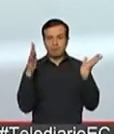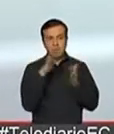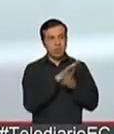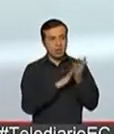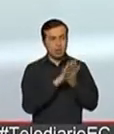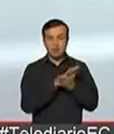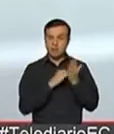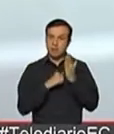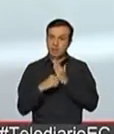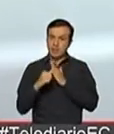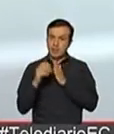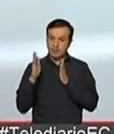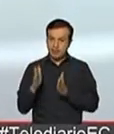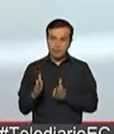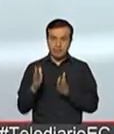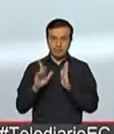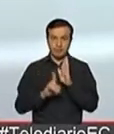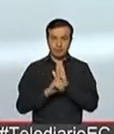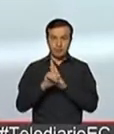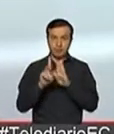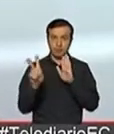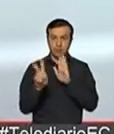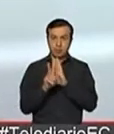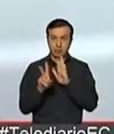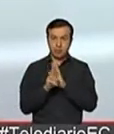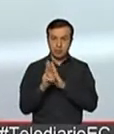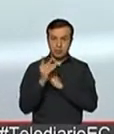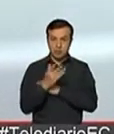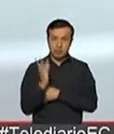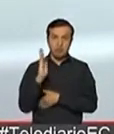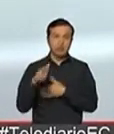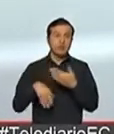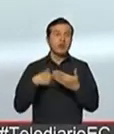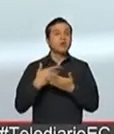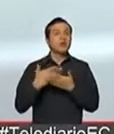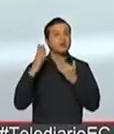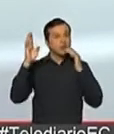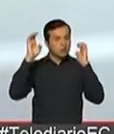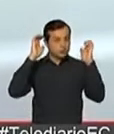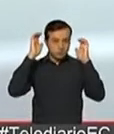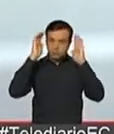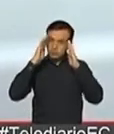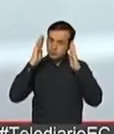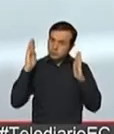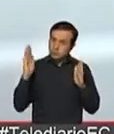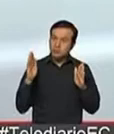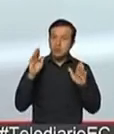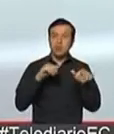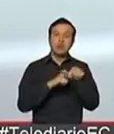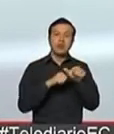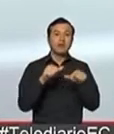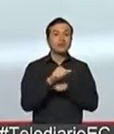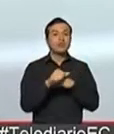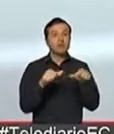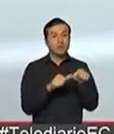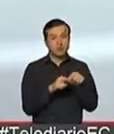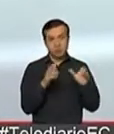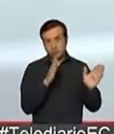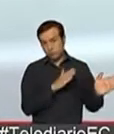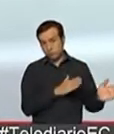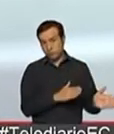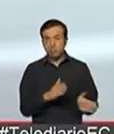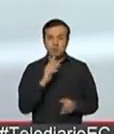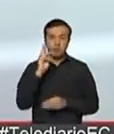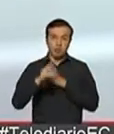caso, el Ministerio de Desarrollo Urbano y Vivienda entra para generar estas políticas y también dar el acompañamiento bajo estos